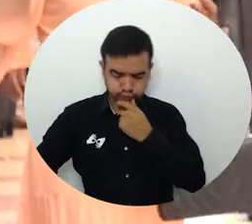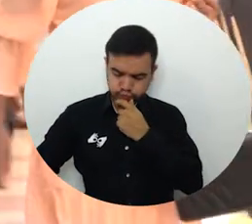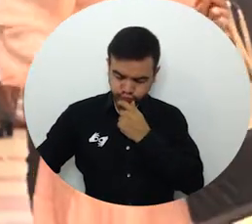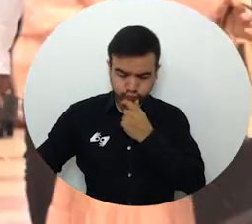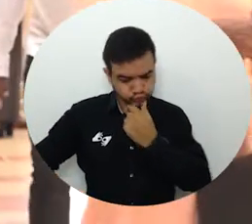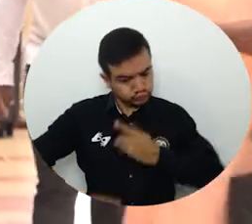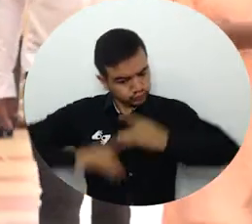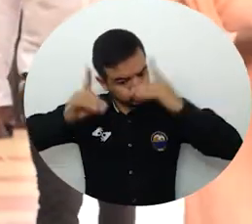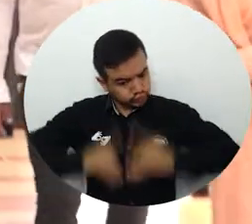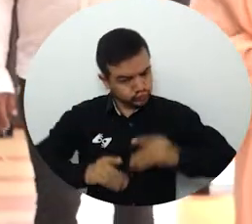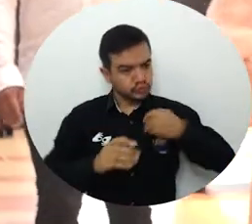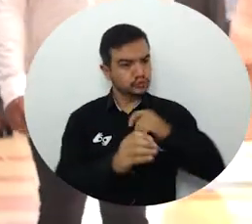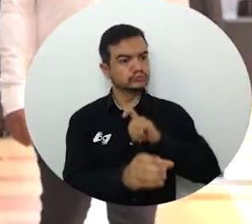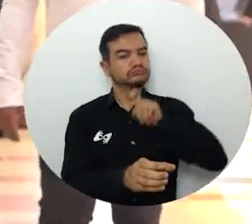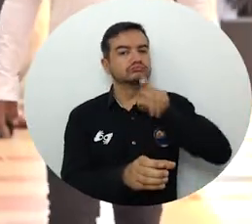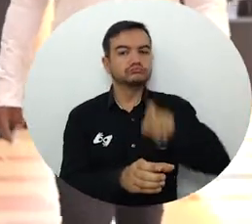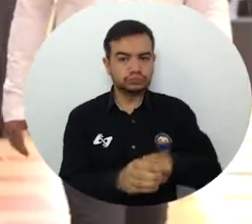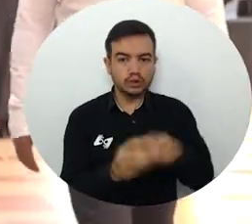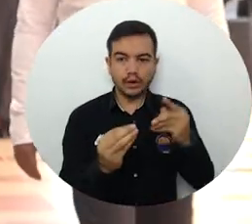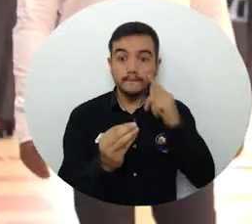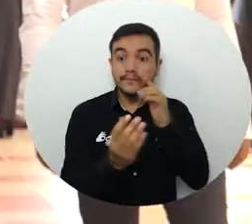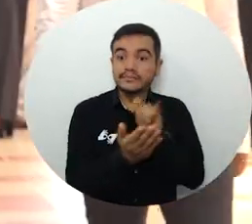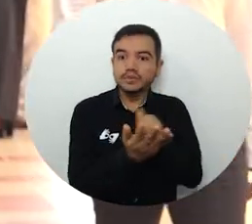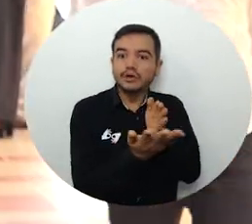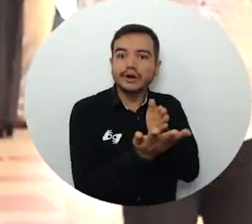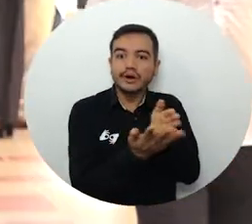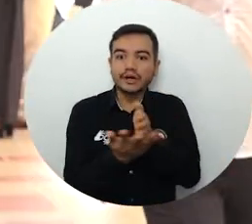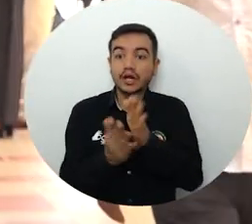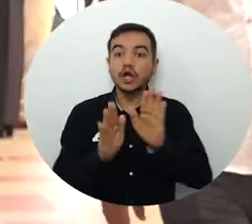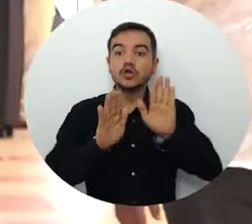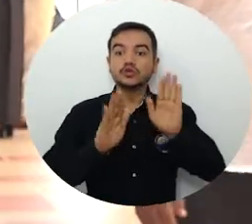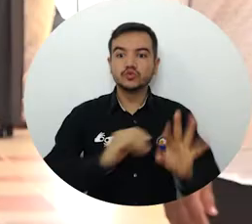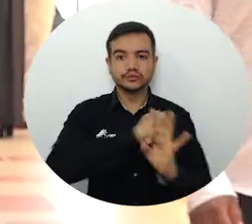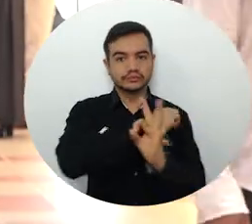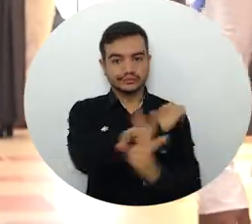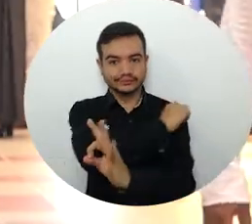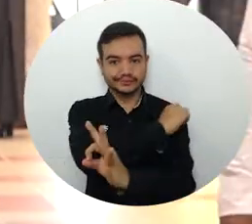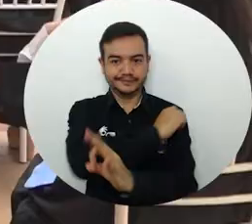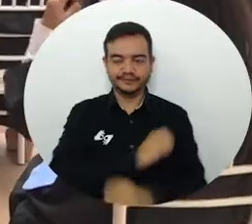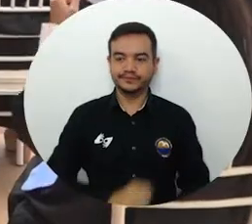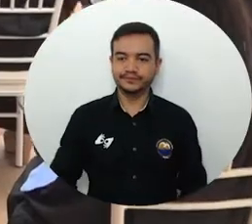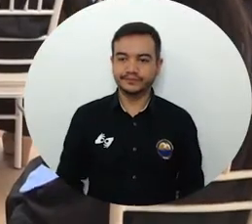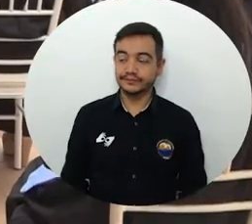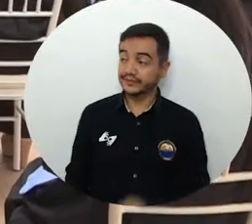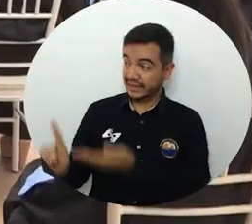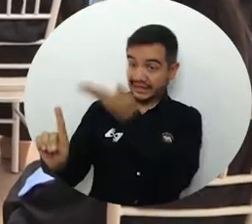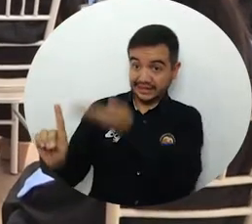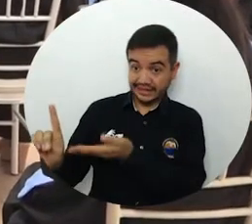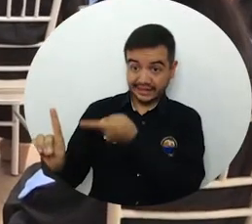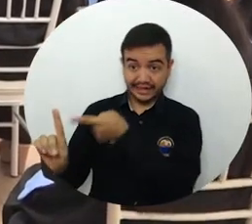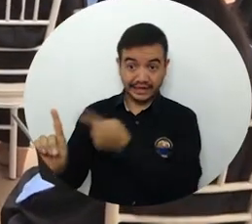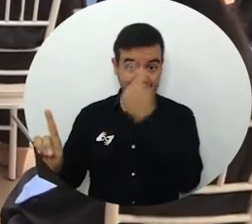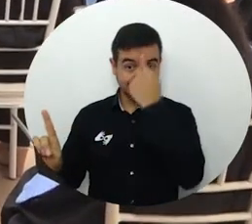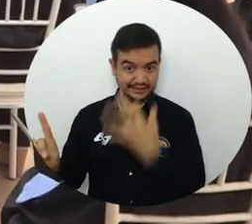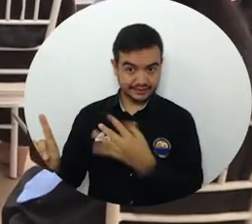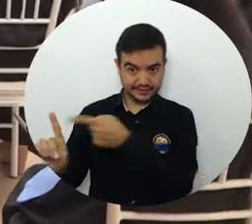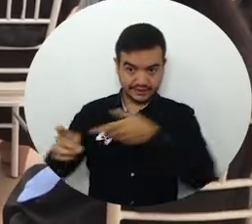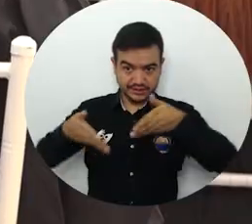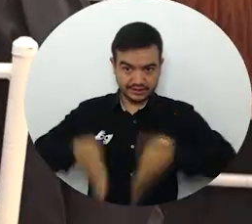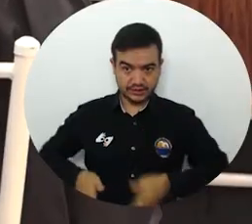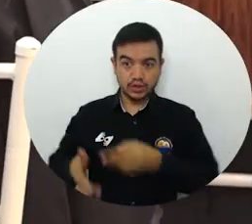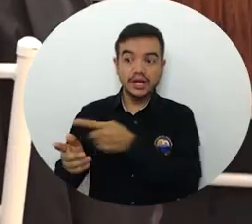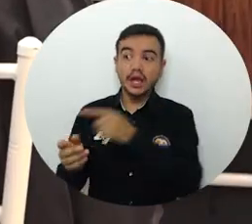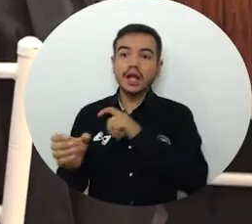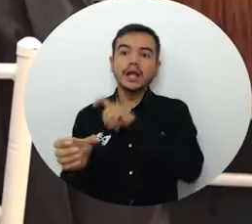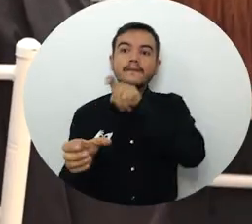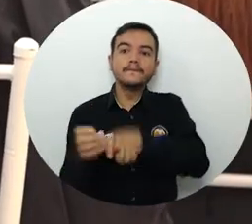decisión de inscribirme para hacer parte del programa de psicología. Este joven samario fue uno de los